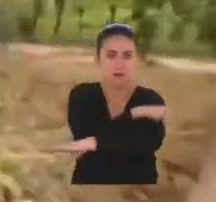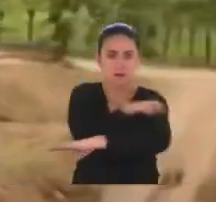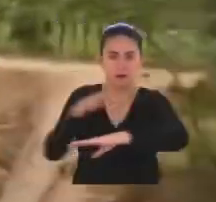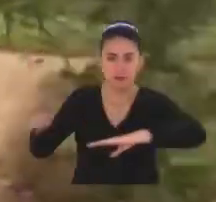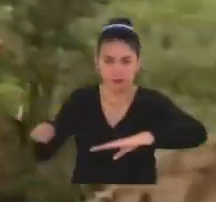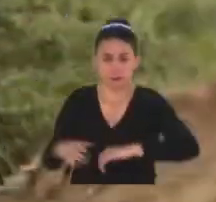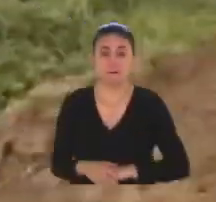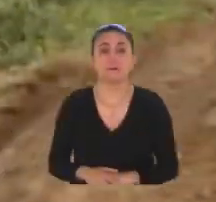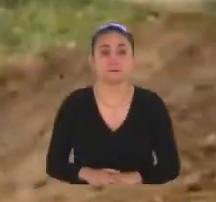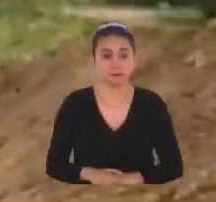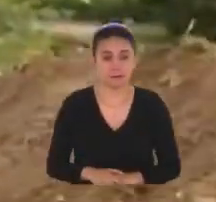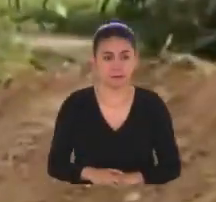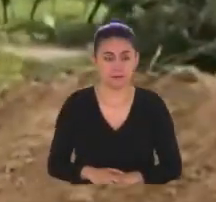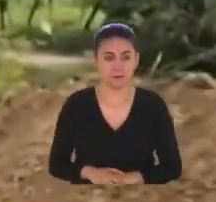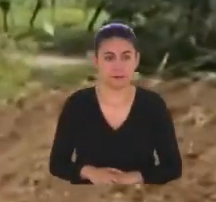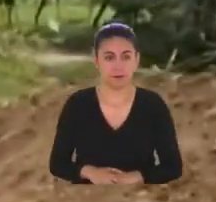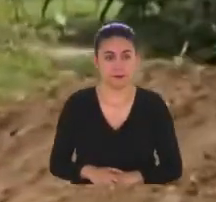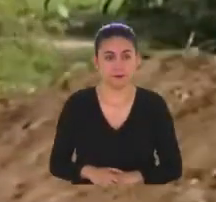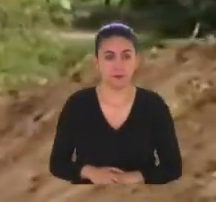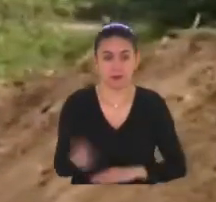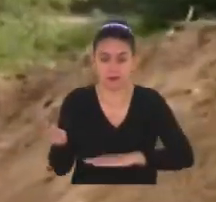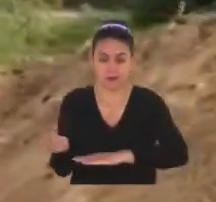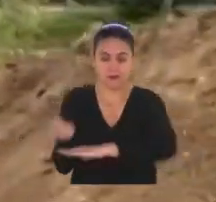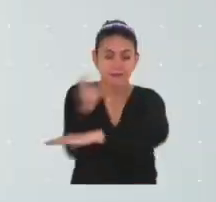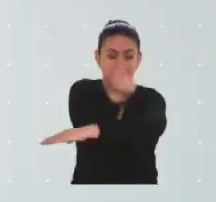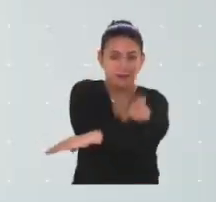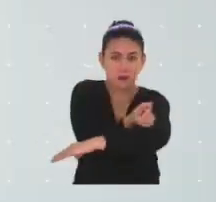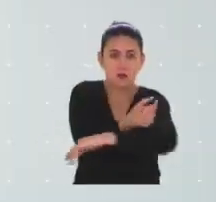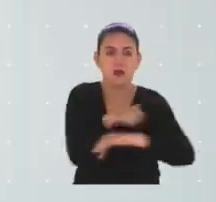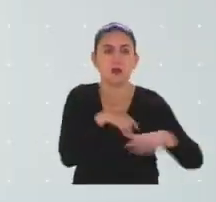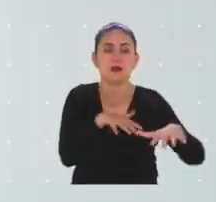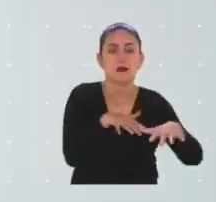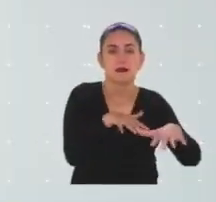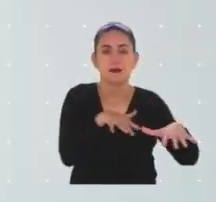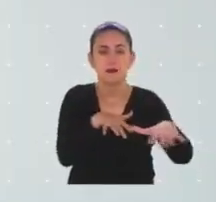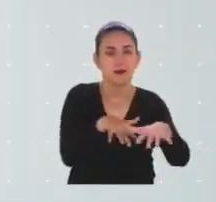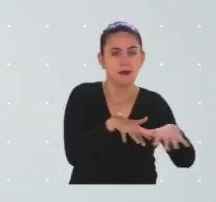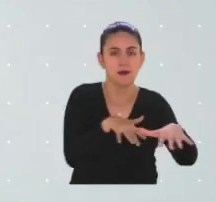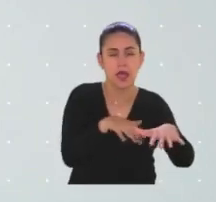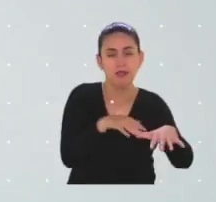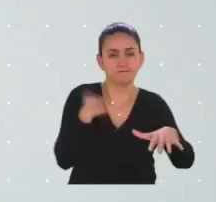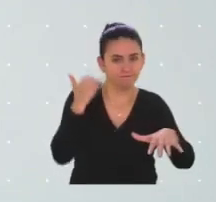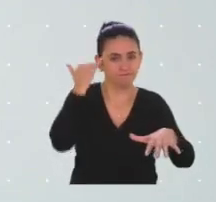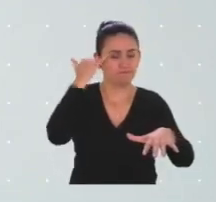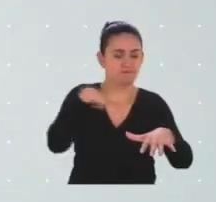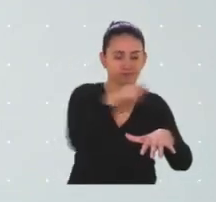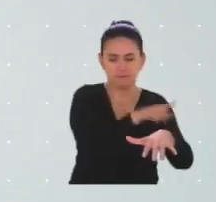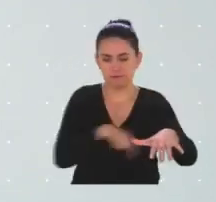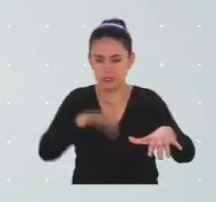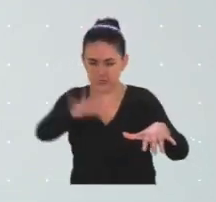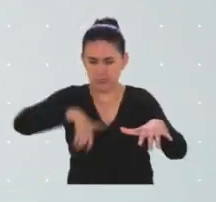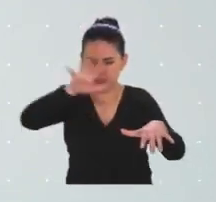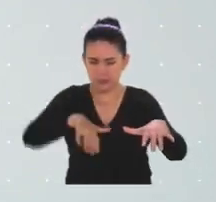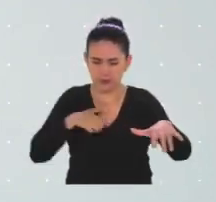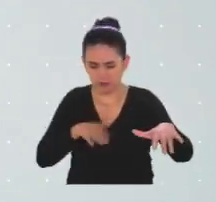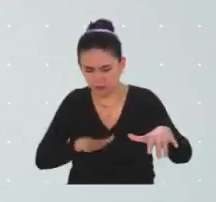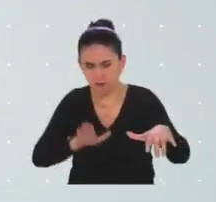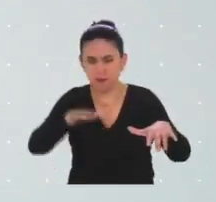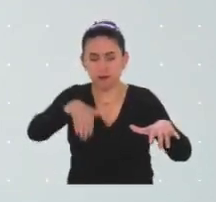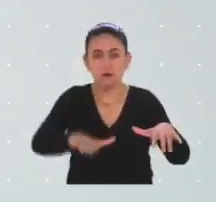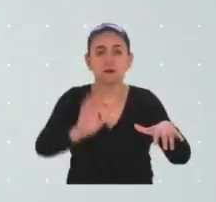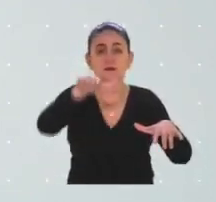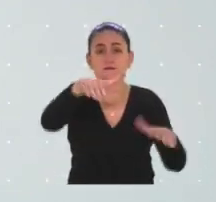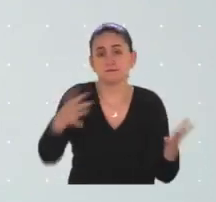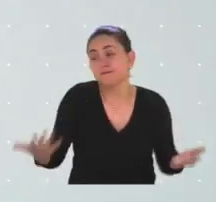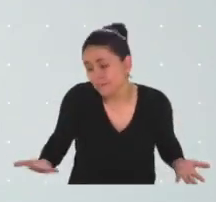Es justo al lado de donde está la falla geológica que tiene incomunicada a la región. Y literalmente es una trocha, pero no hay de